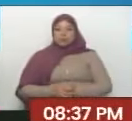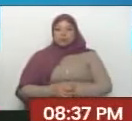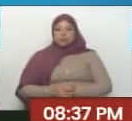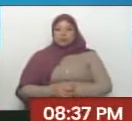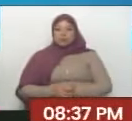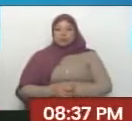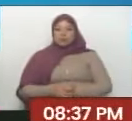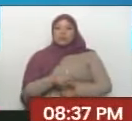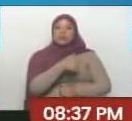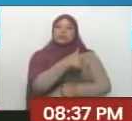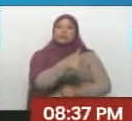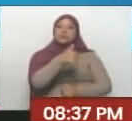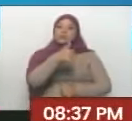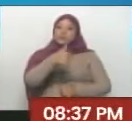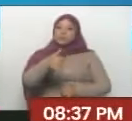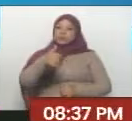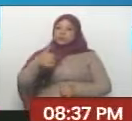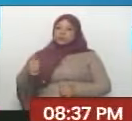En cada municipio,